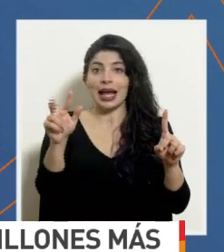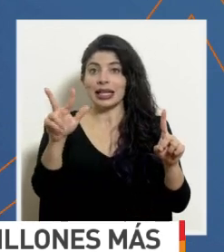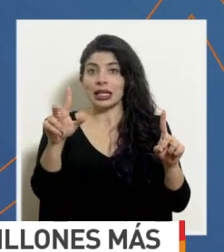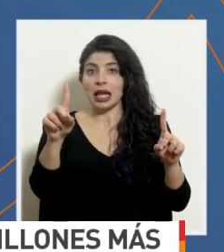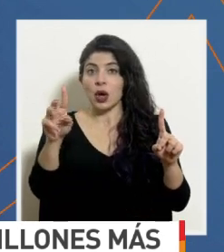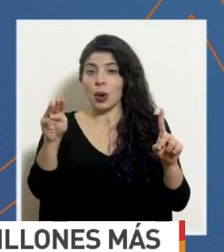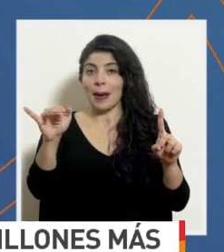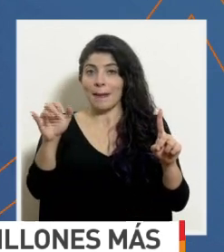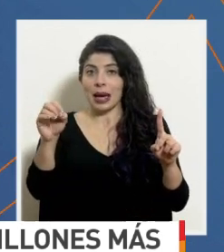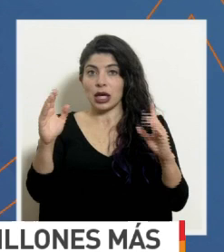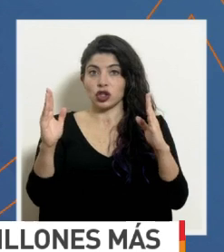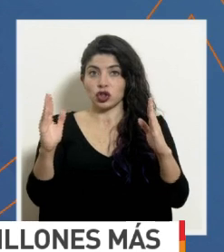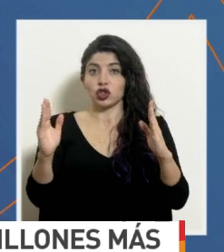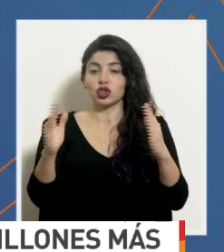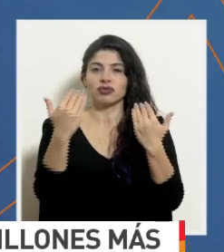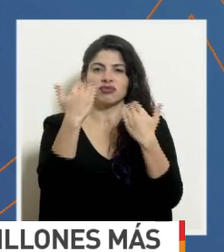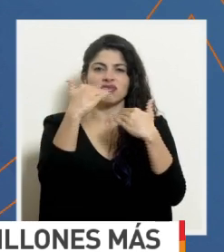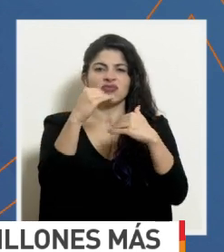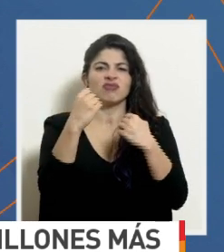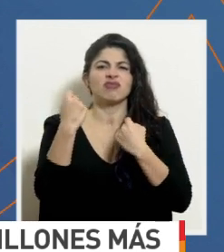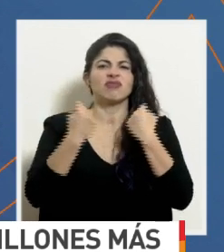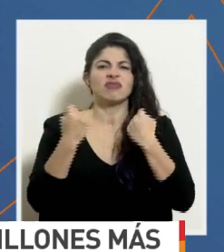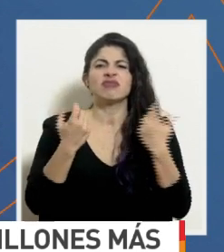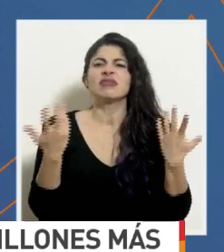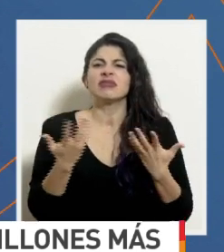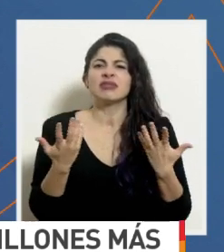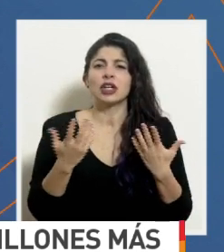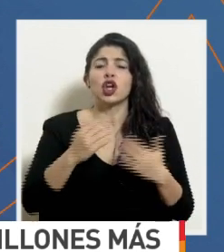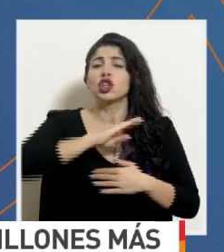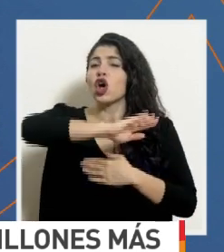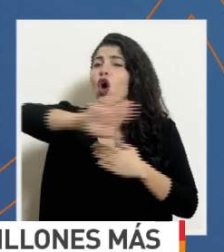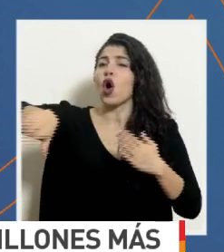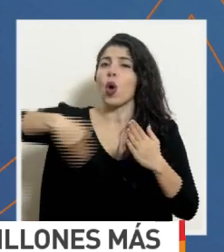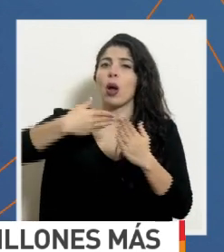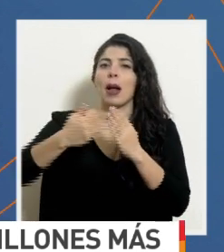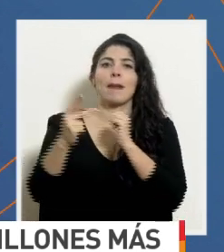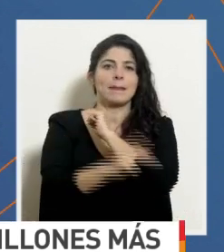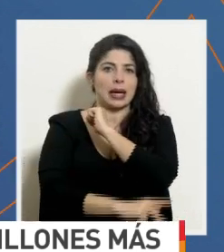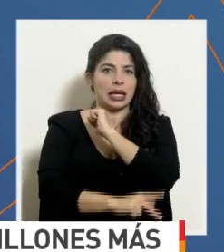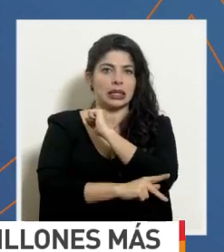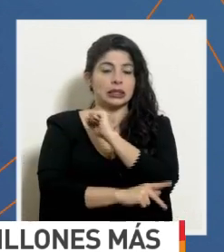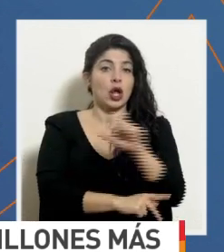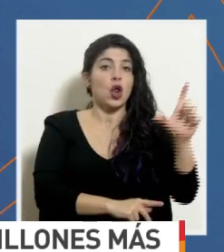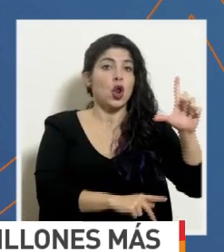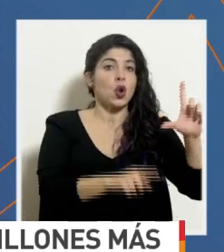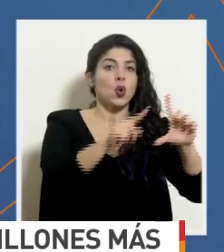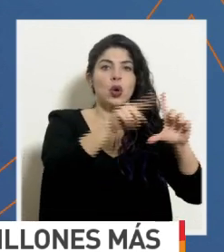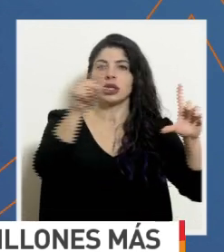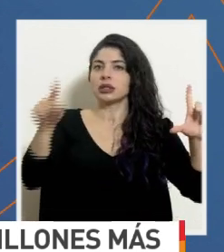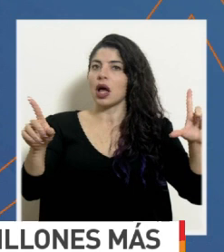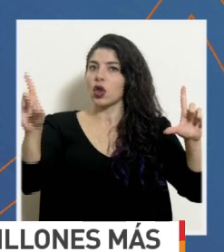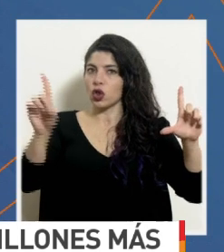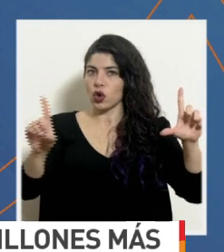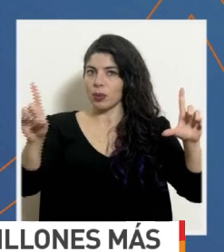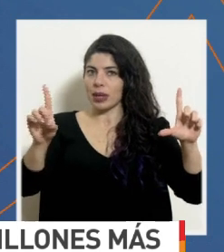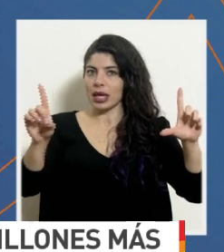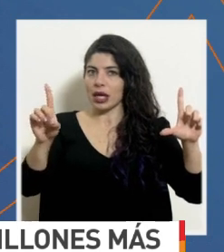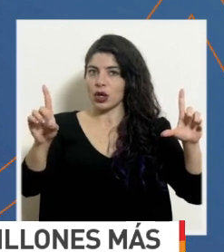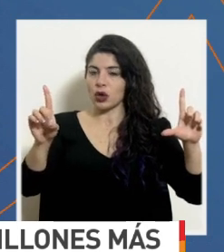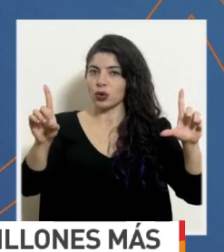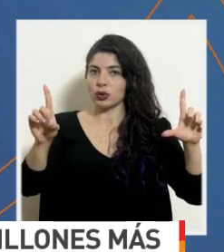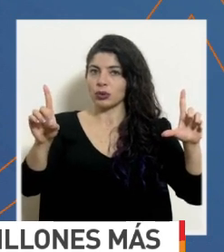mayo, se amplía la restricción vehicular a todo el país, de lunes a domingo, de